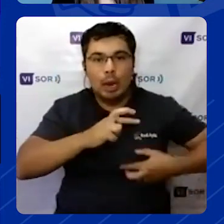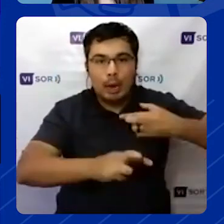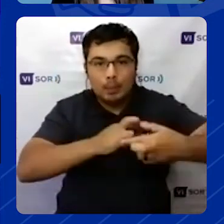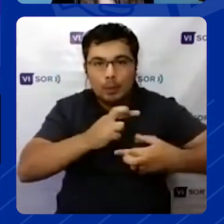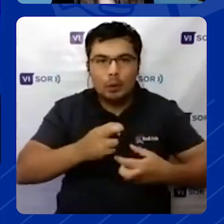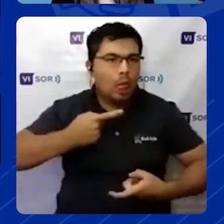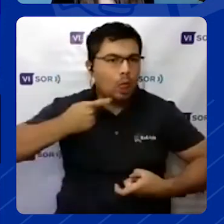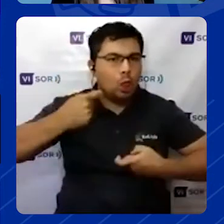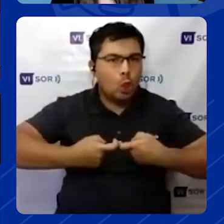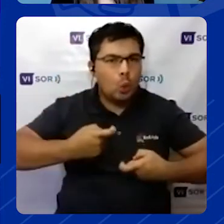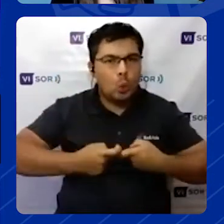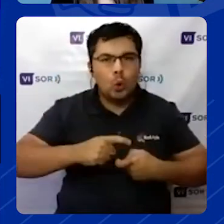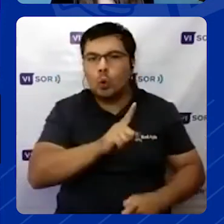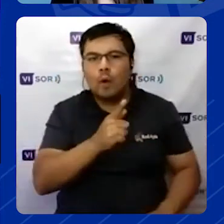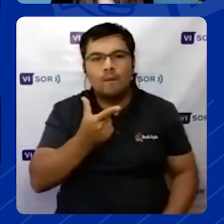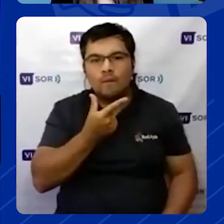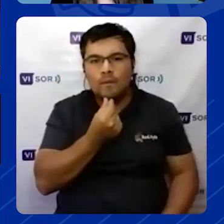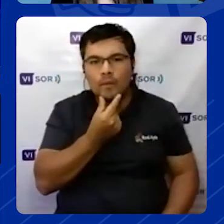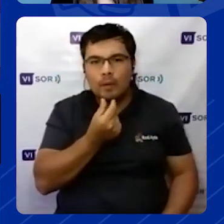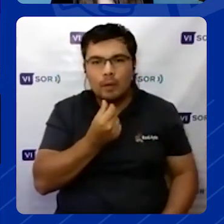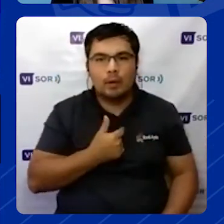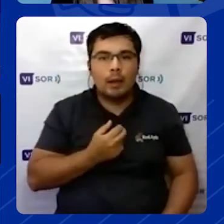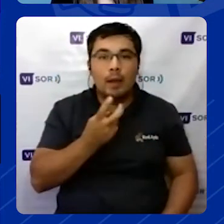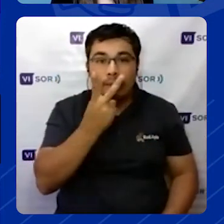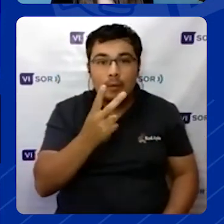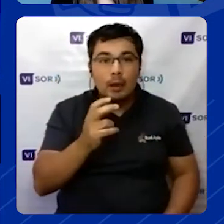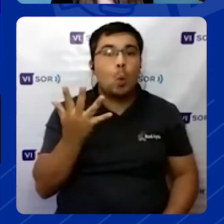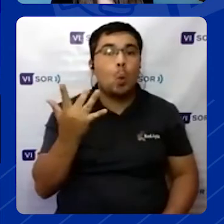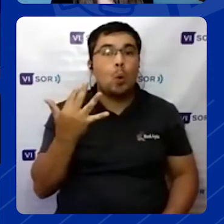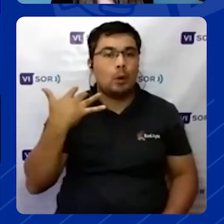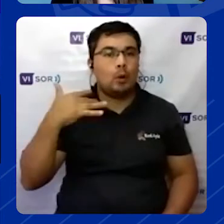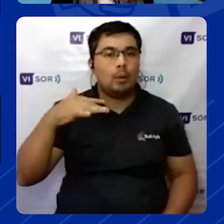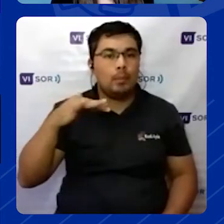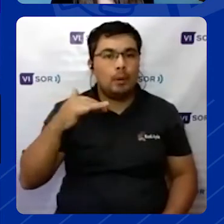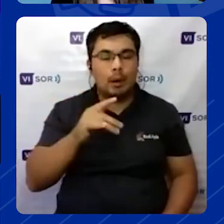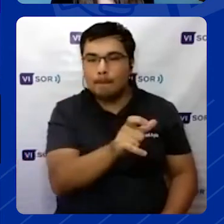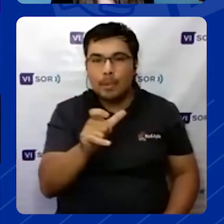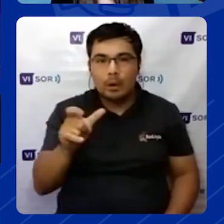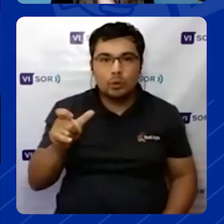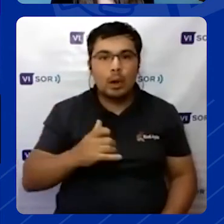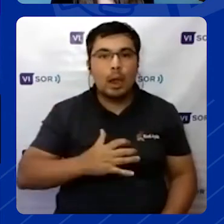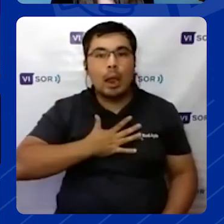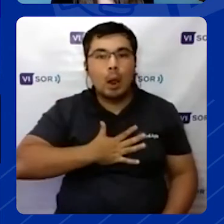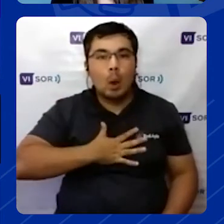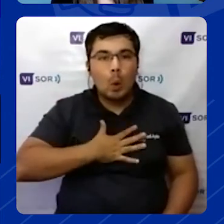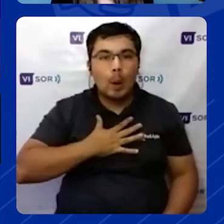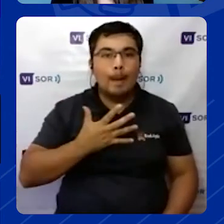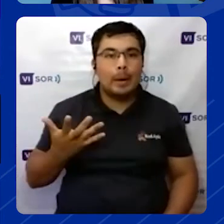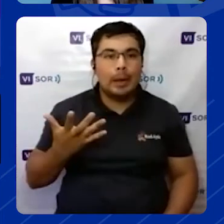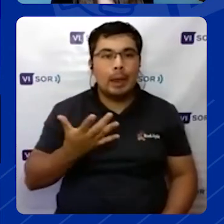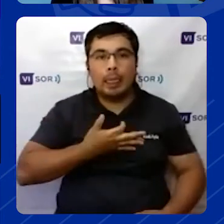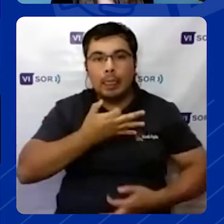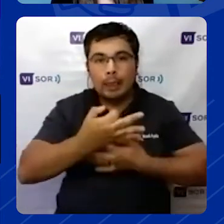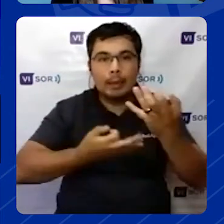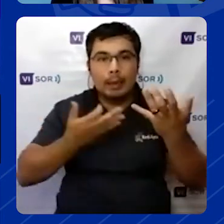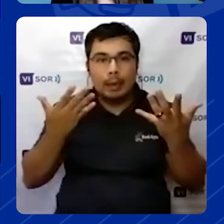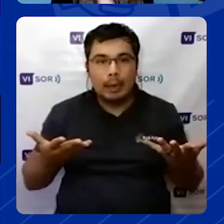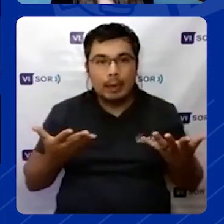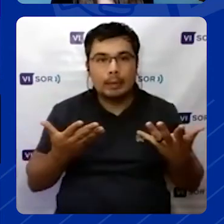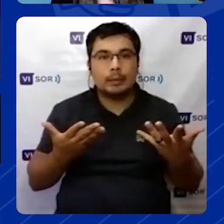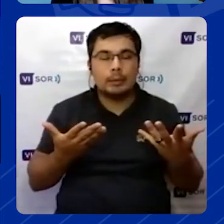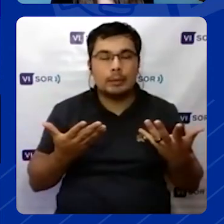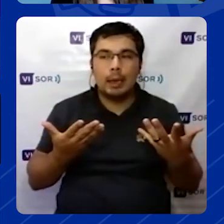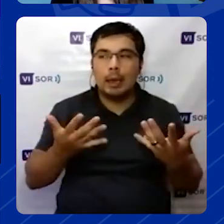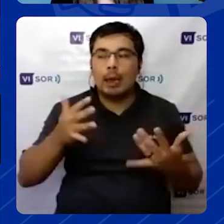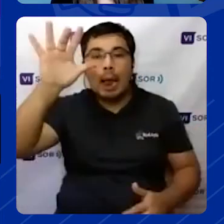haber, digamos, un número importante de personas interesadas para poder plantear esa cualificación profesional. Entonces, no